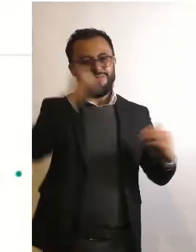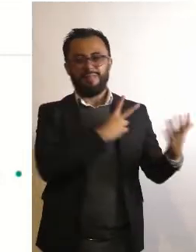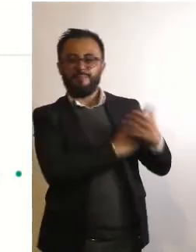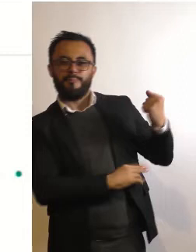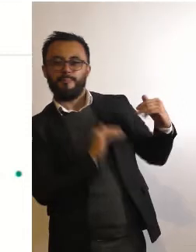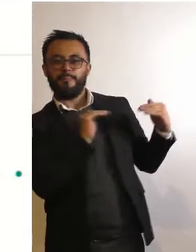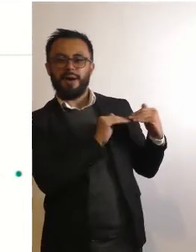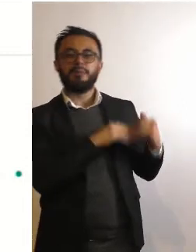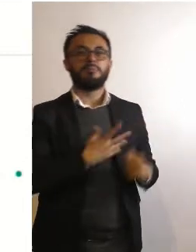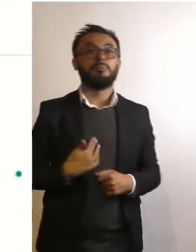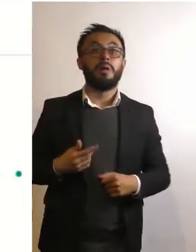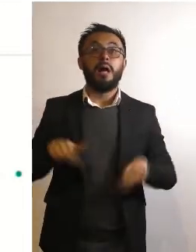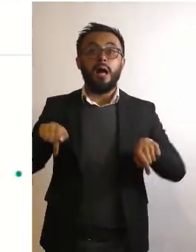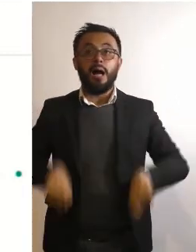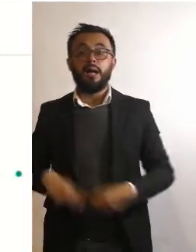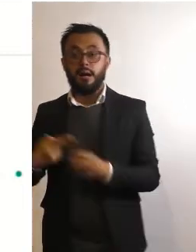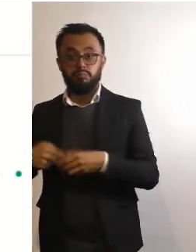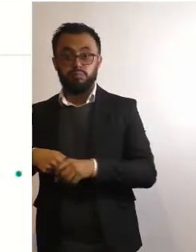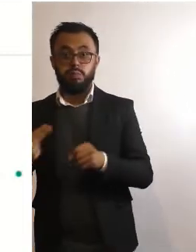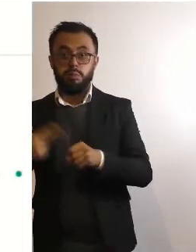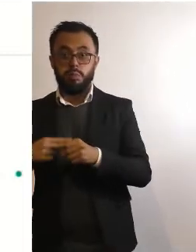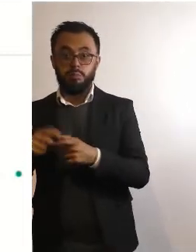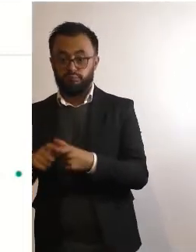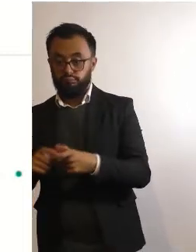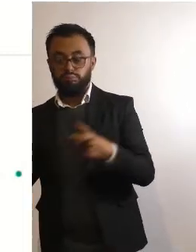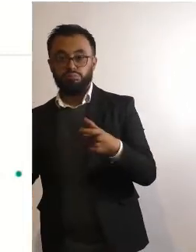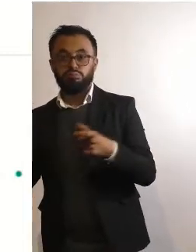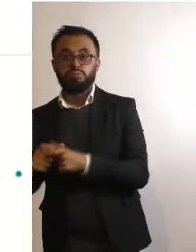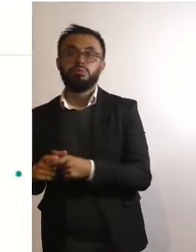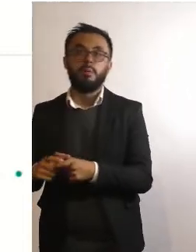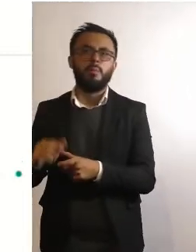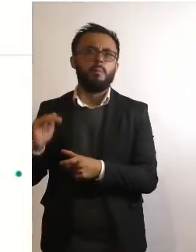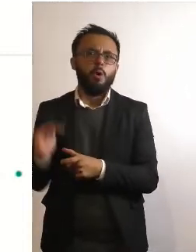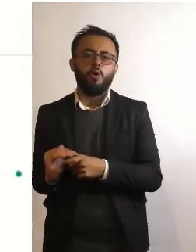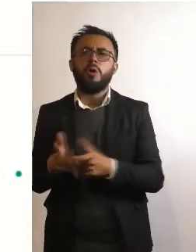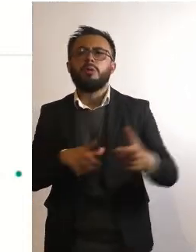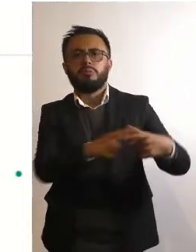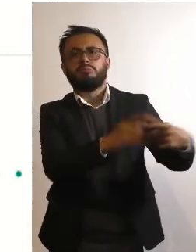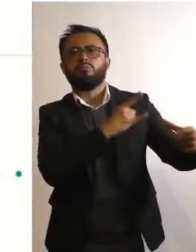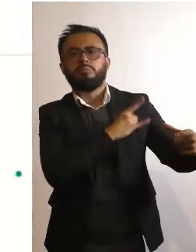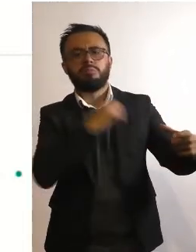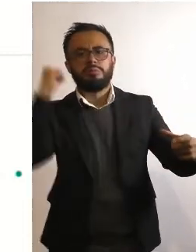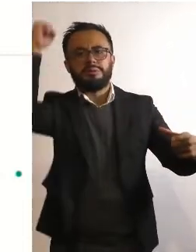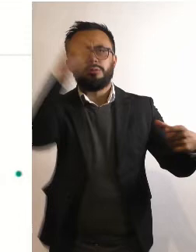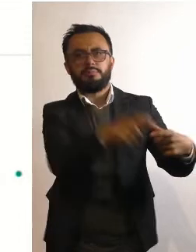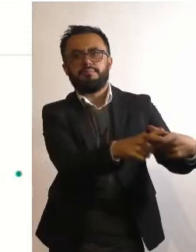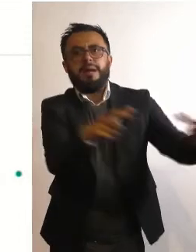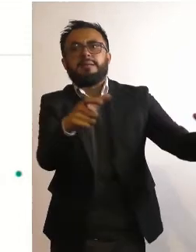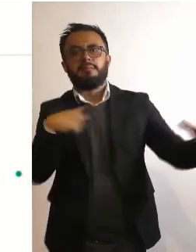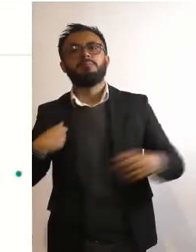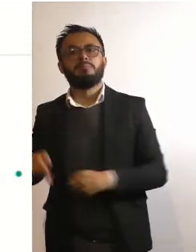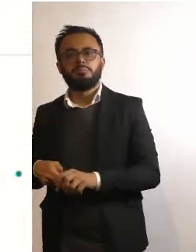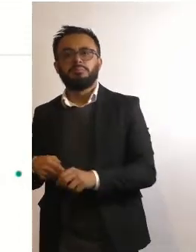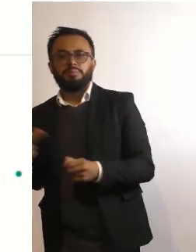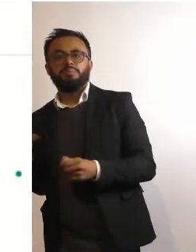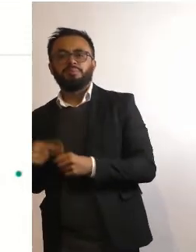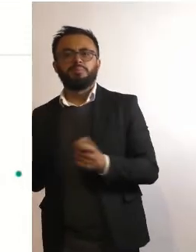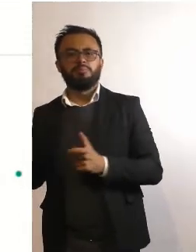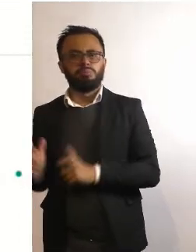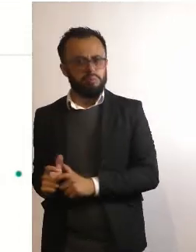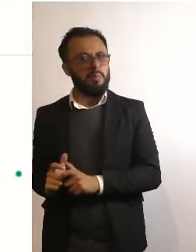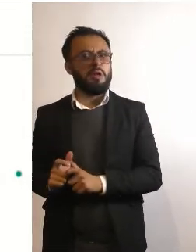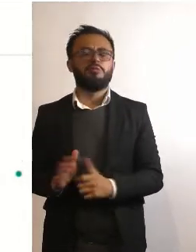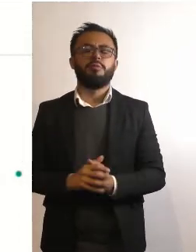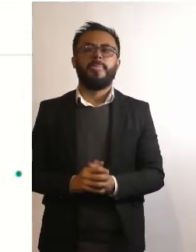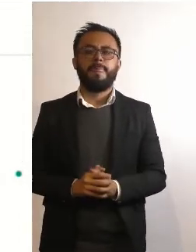de 12.82%, y nuestro objetivo es, y lo tenemos planteado para nuestro plan de desarrollo